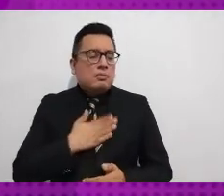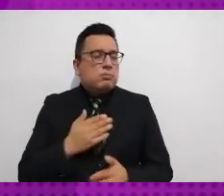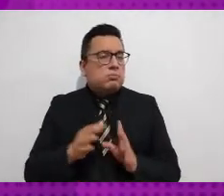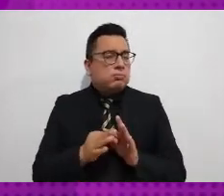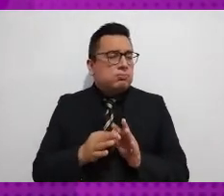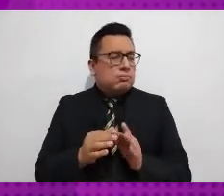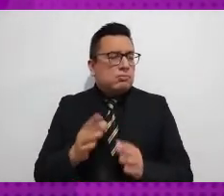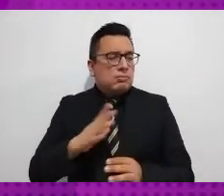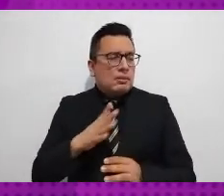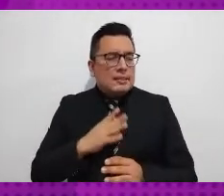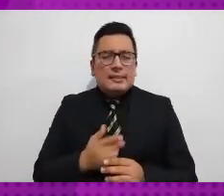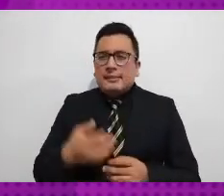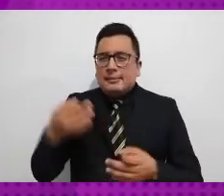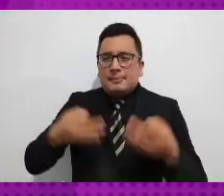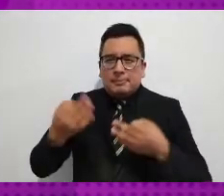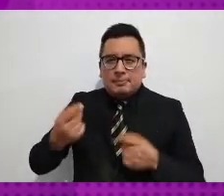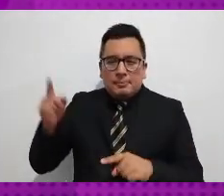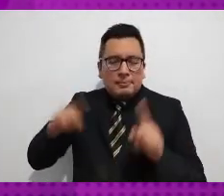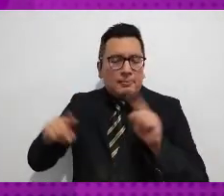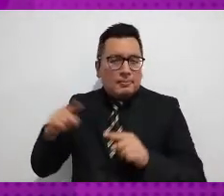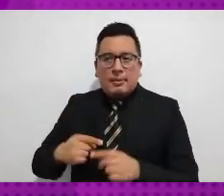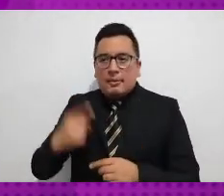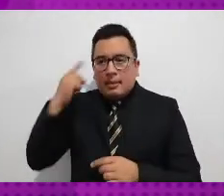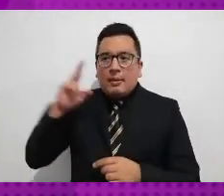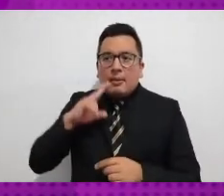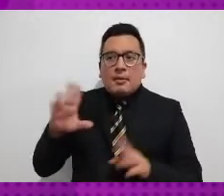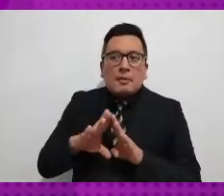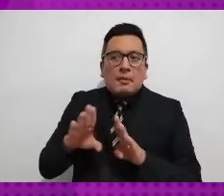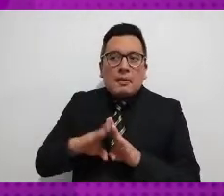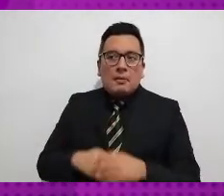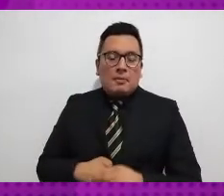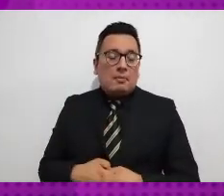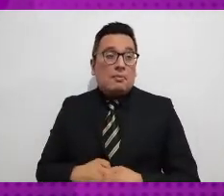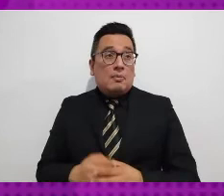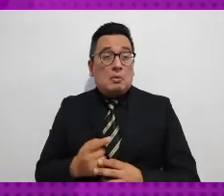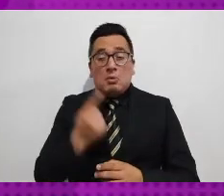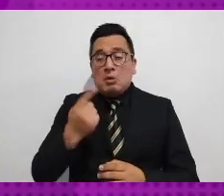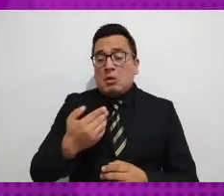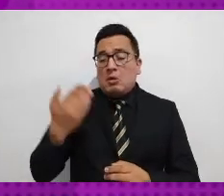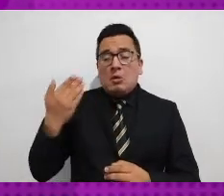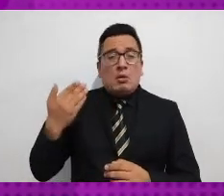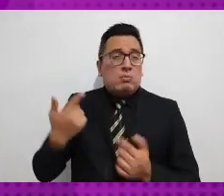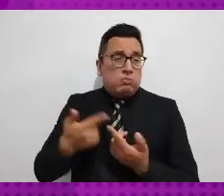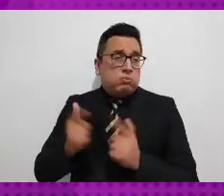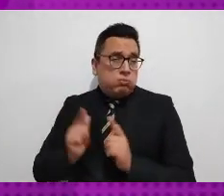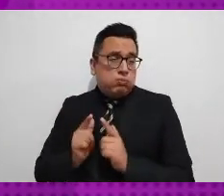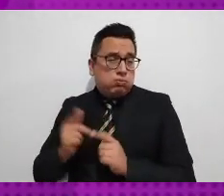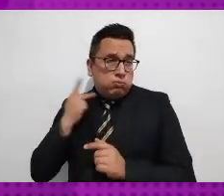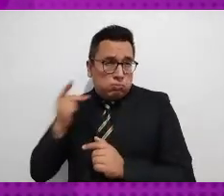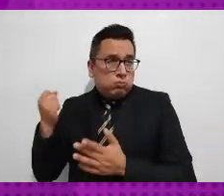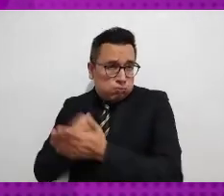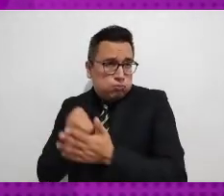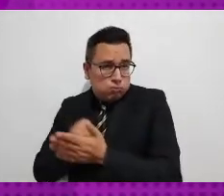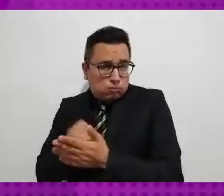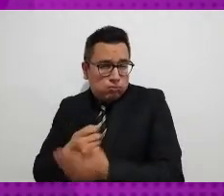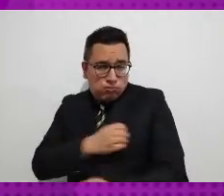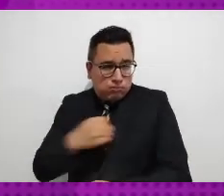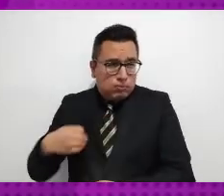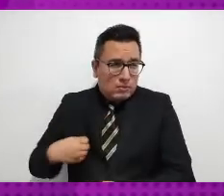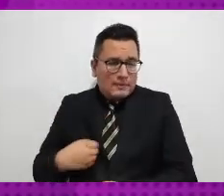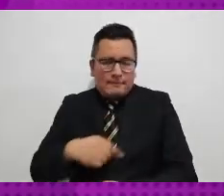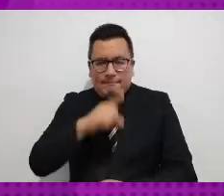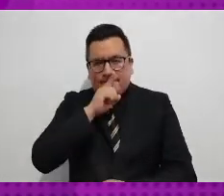habido de tribunales sobre cómo deben operar las cuotas, porque en principio los partidos es un exhorto, es decir, no están obligados de manera,